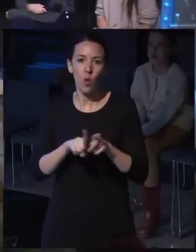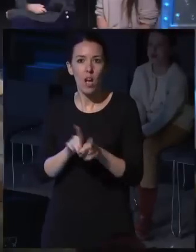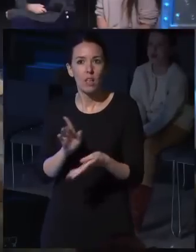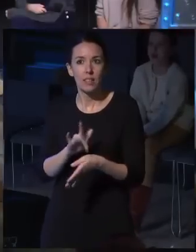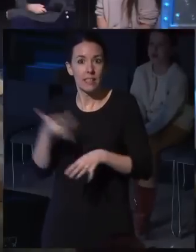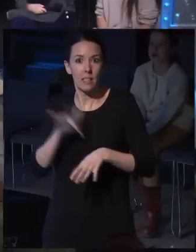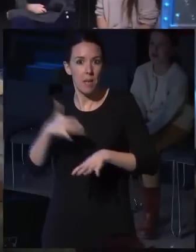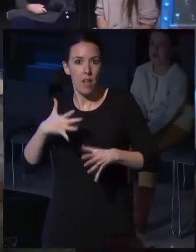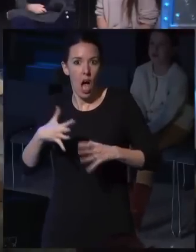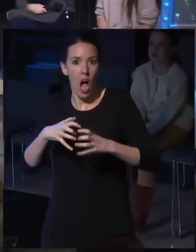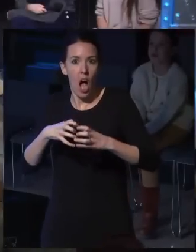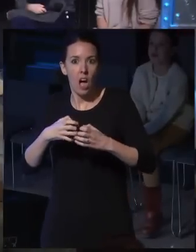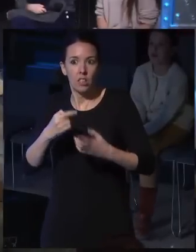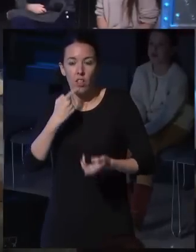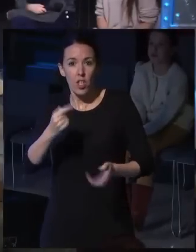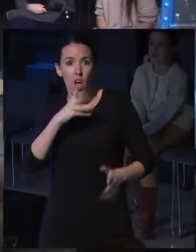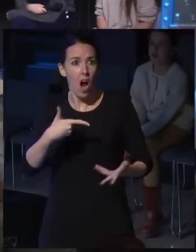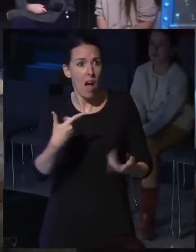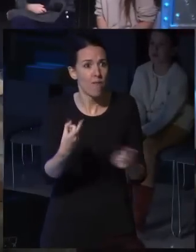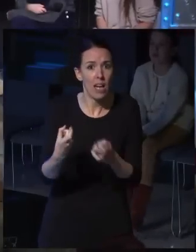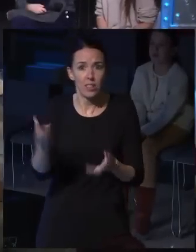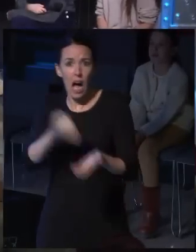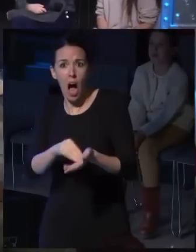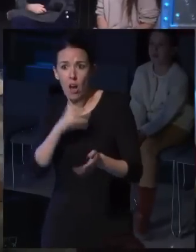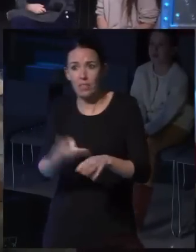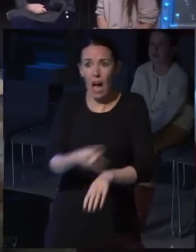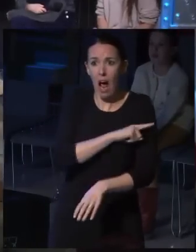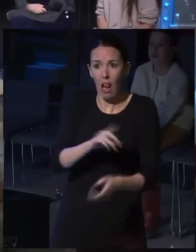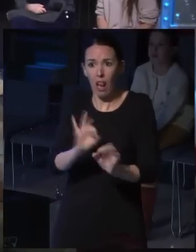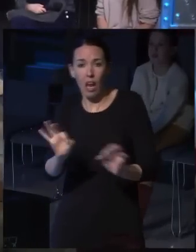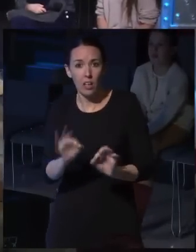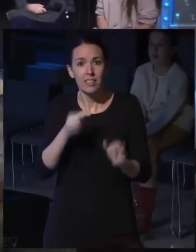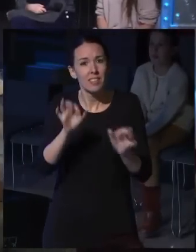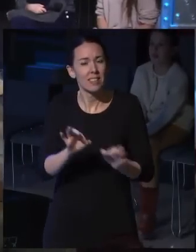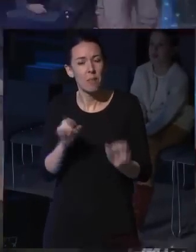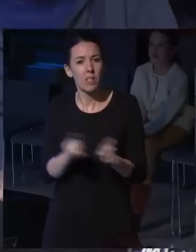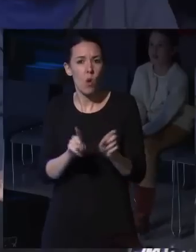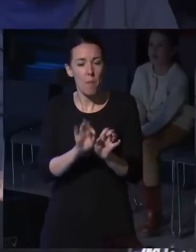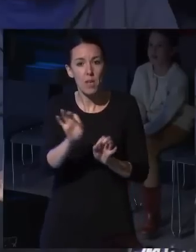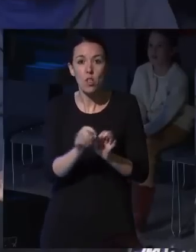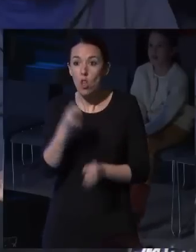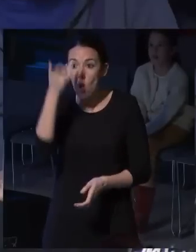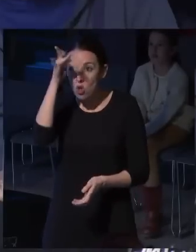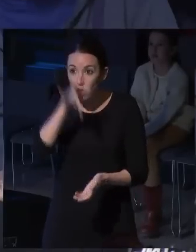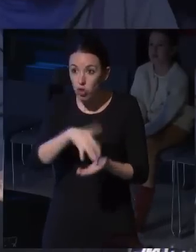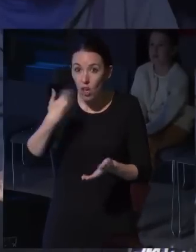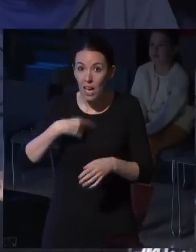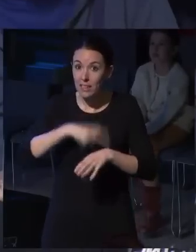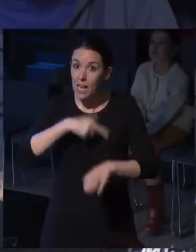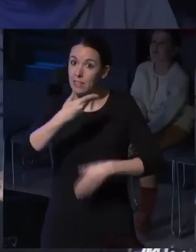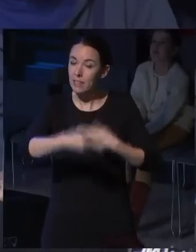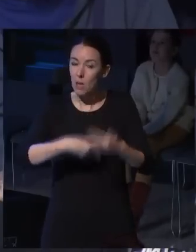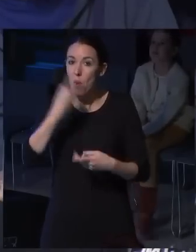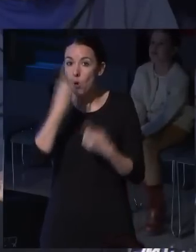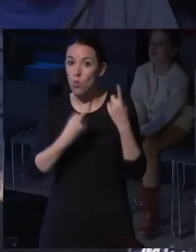tan excitada que a veces es como, ahora nos hemos quedado cortos, ahora nos hemos pasado, y siempre estás como midiendo. Y él dice que una vez que pasa el tiempo, hay veces